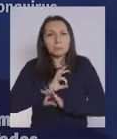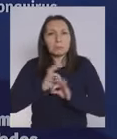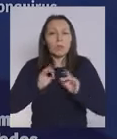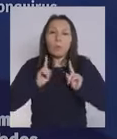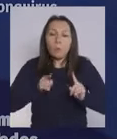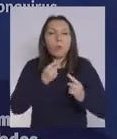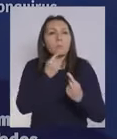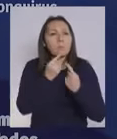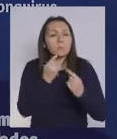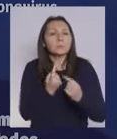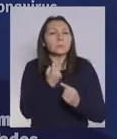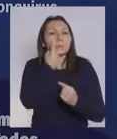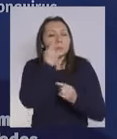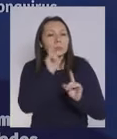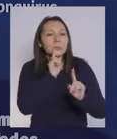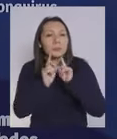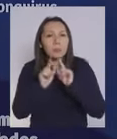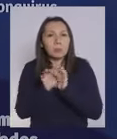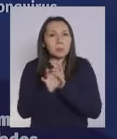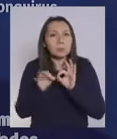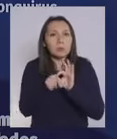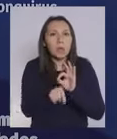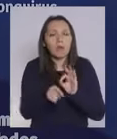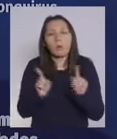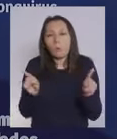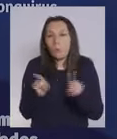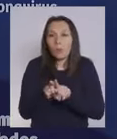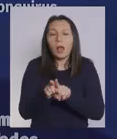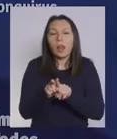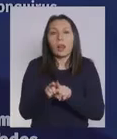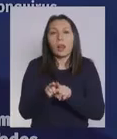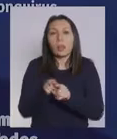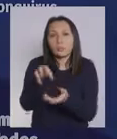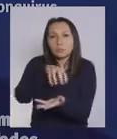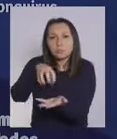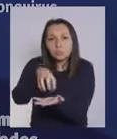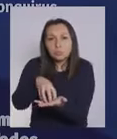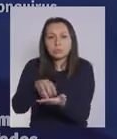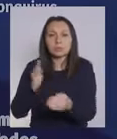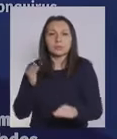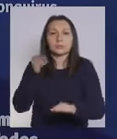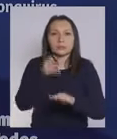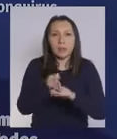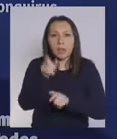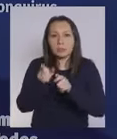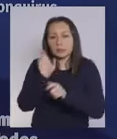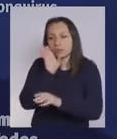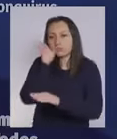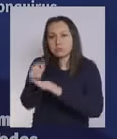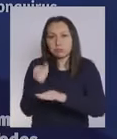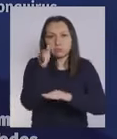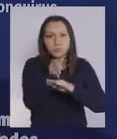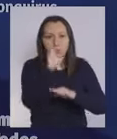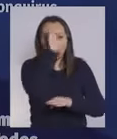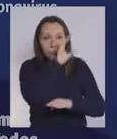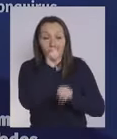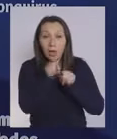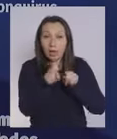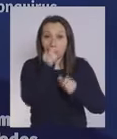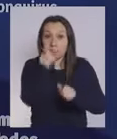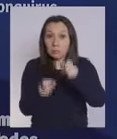están consultando, y se hace incluso a nivel local, se va a buscar a la persona. En ese grupo